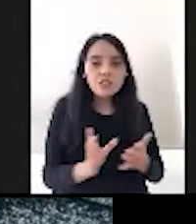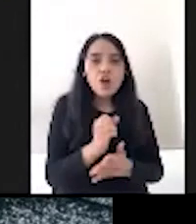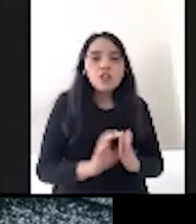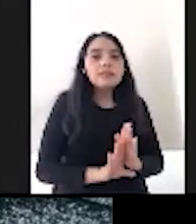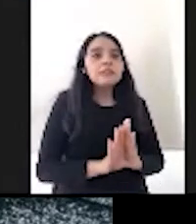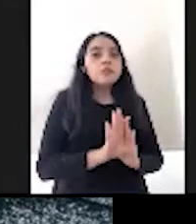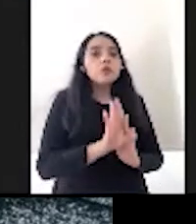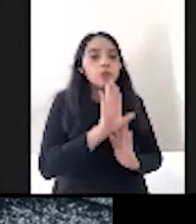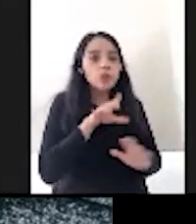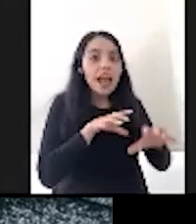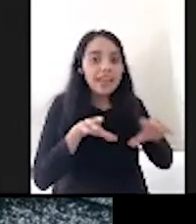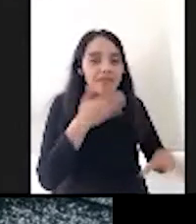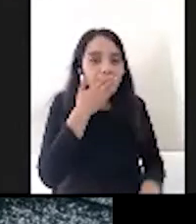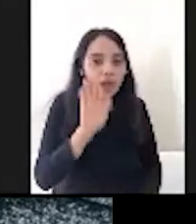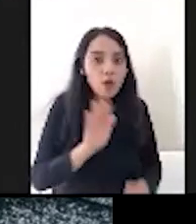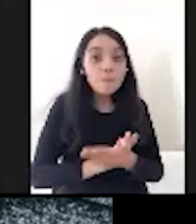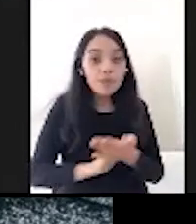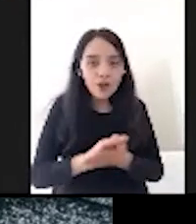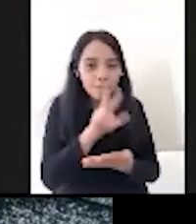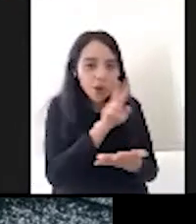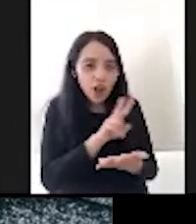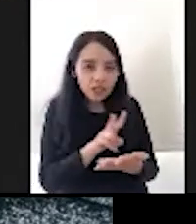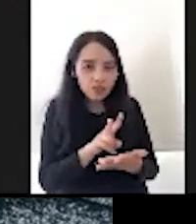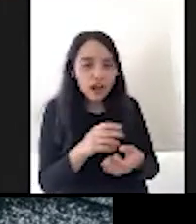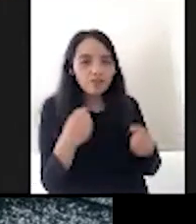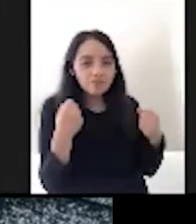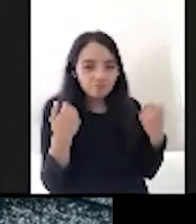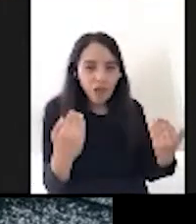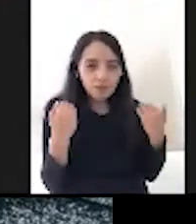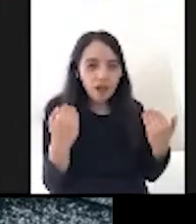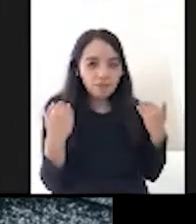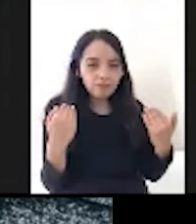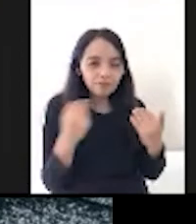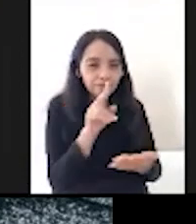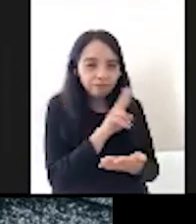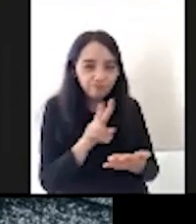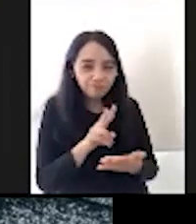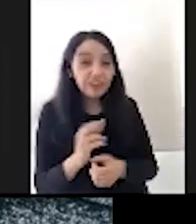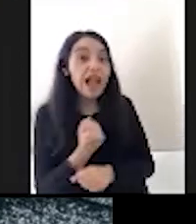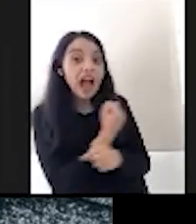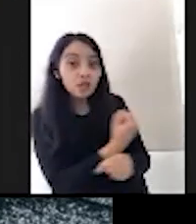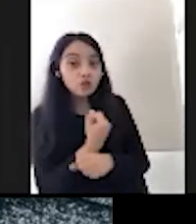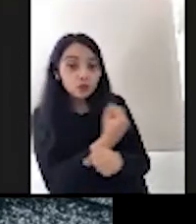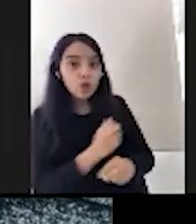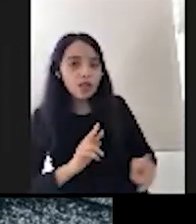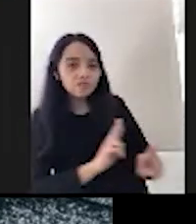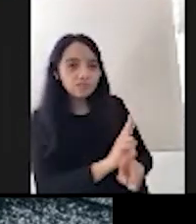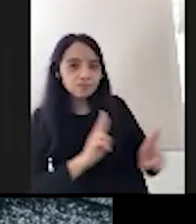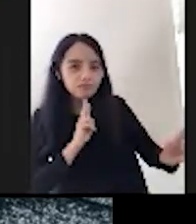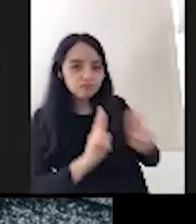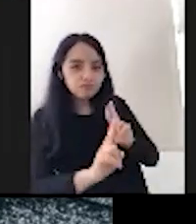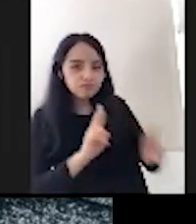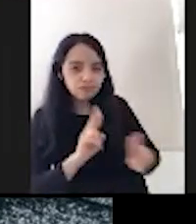tarea. Por ejemplo, la lectura, o sea, se entrena a la persona en leer, se le va dando retroalimentación de cómo realiza esta lectura